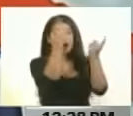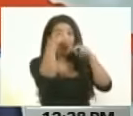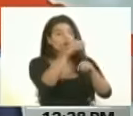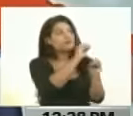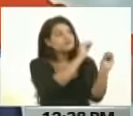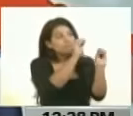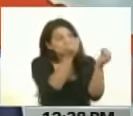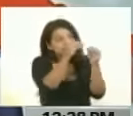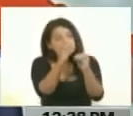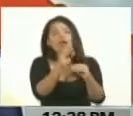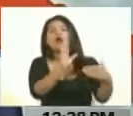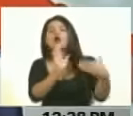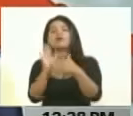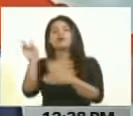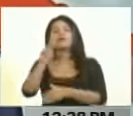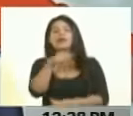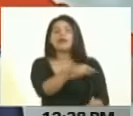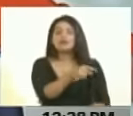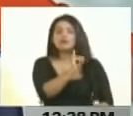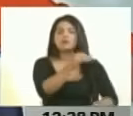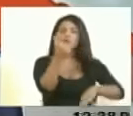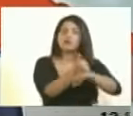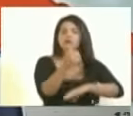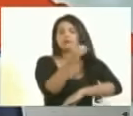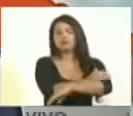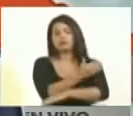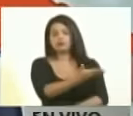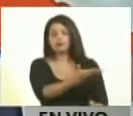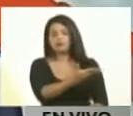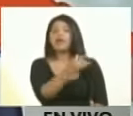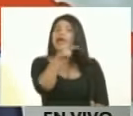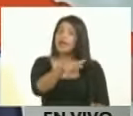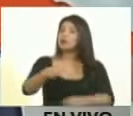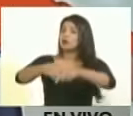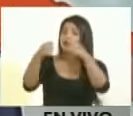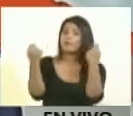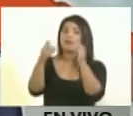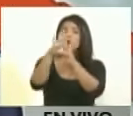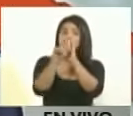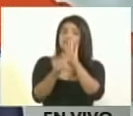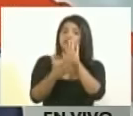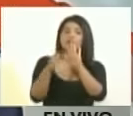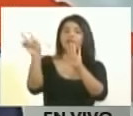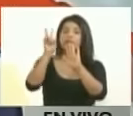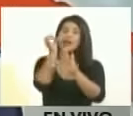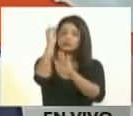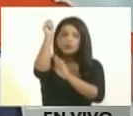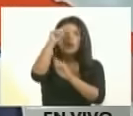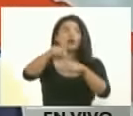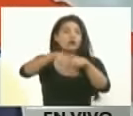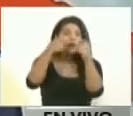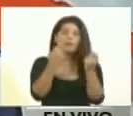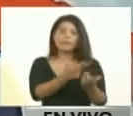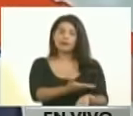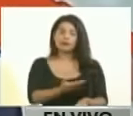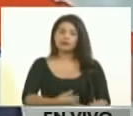agredir a Venezuela, vulnerando también la Constitución de la República de nuestro país.